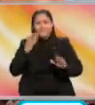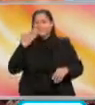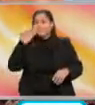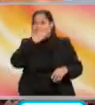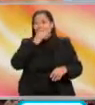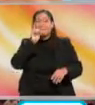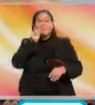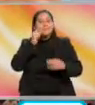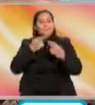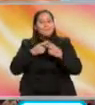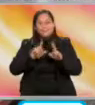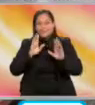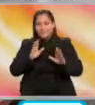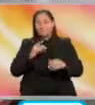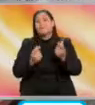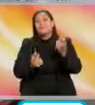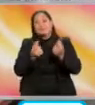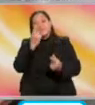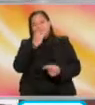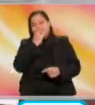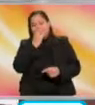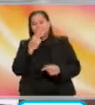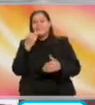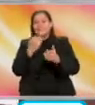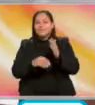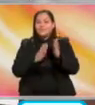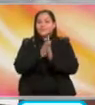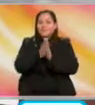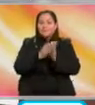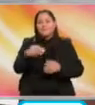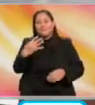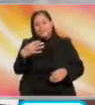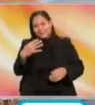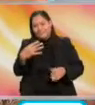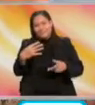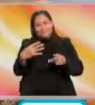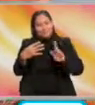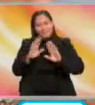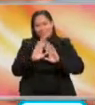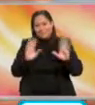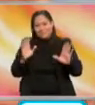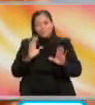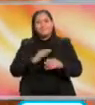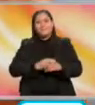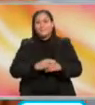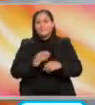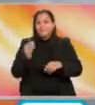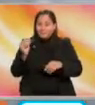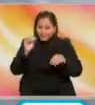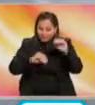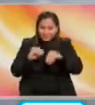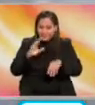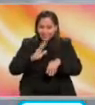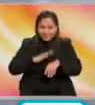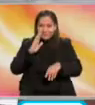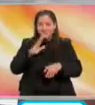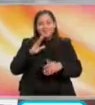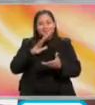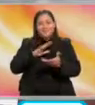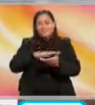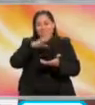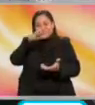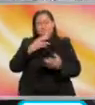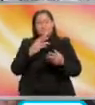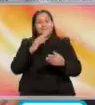sí mañana. Así porque dicen. Mañana empieza, faltan ¿no? los chocolates del 14, pero no, ya hasta ahorita ya. No, ya no me le juntes tanto porque si no, no vamos a acabar lo de